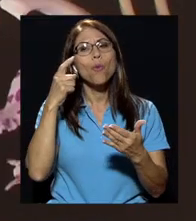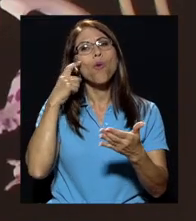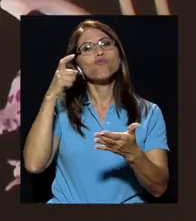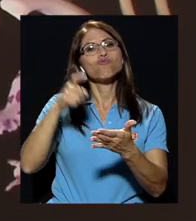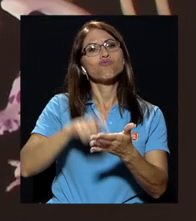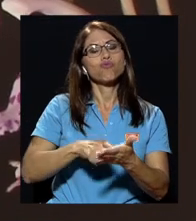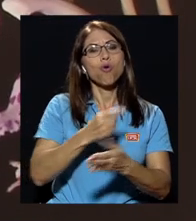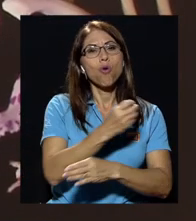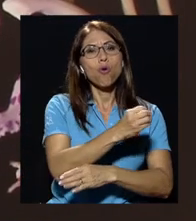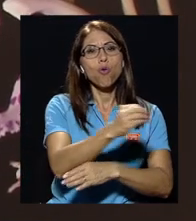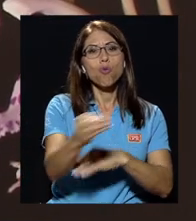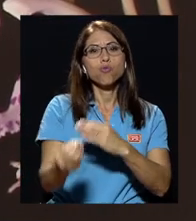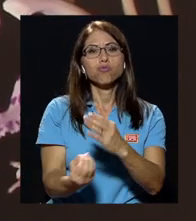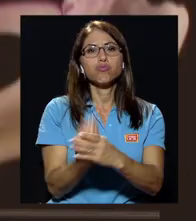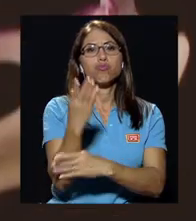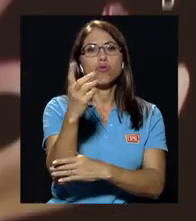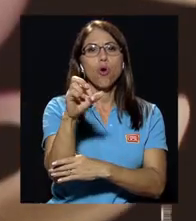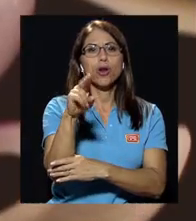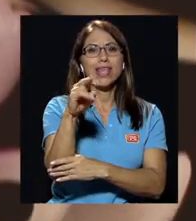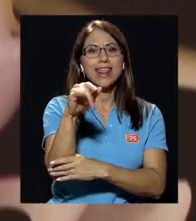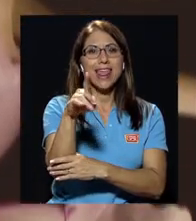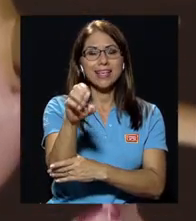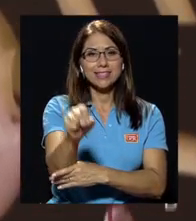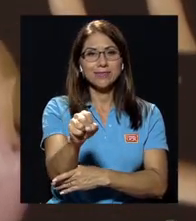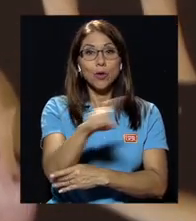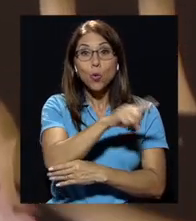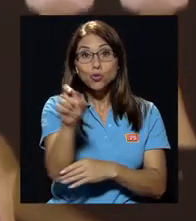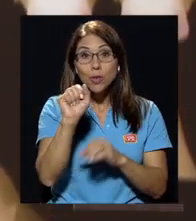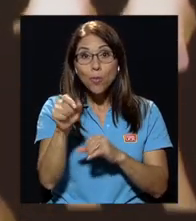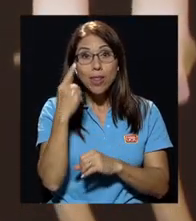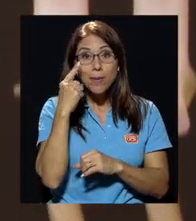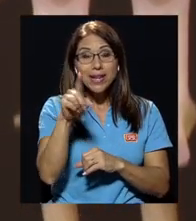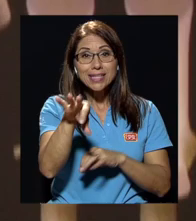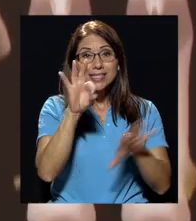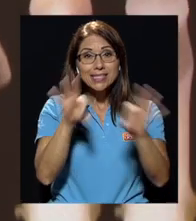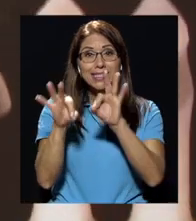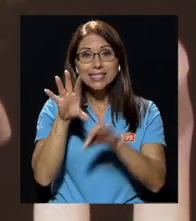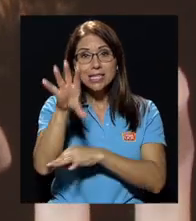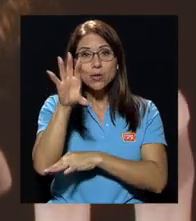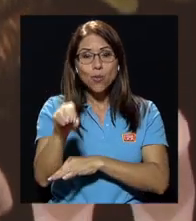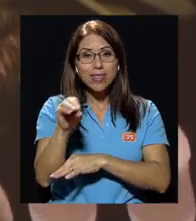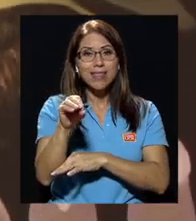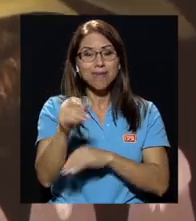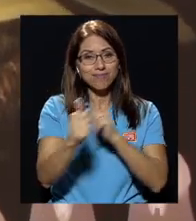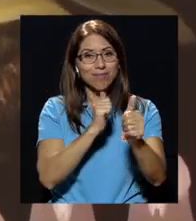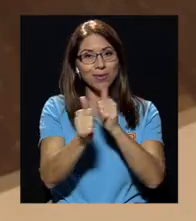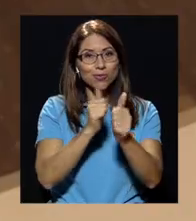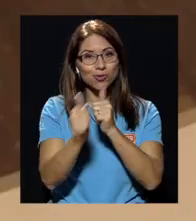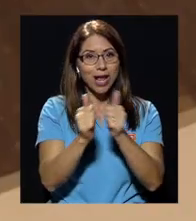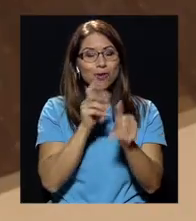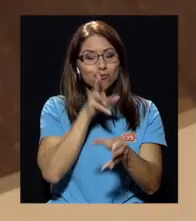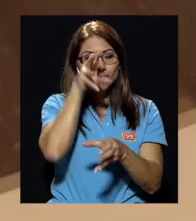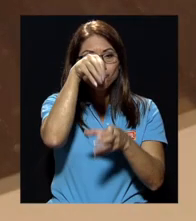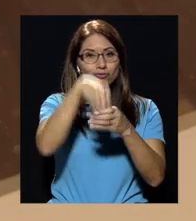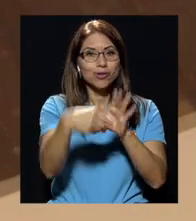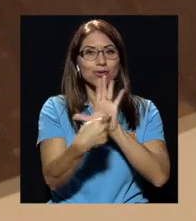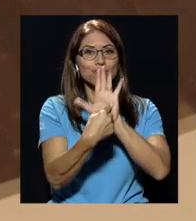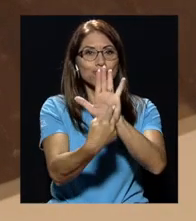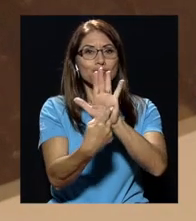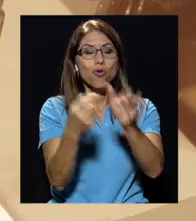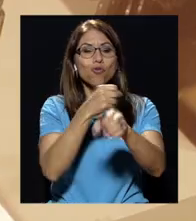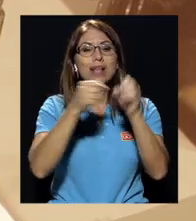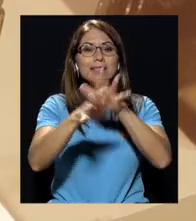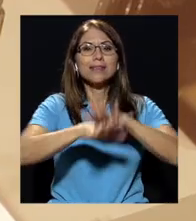Usted podrá ver las 50 obras seleccionadas que concursaron y que conforman esta exposición, que incluye una sala didáctica